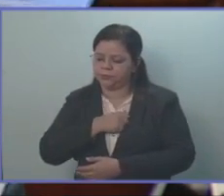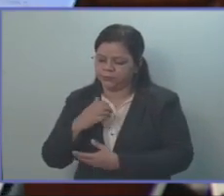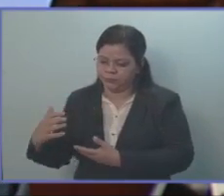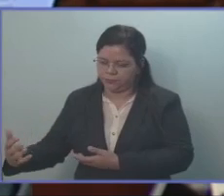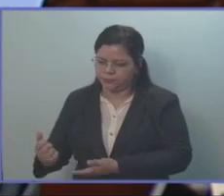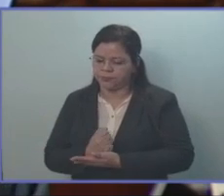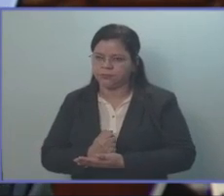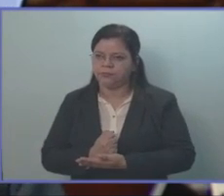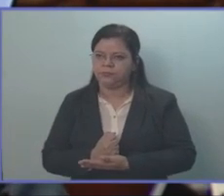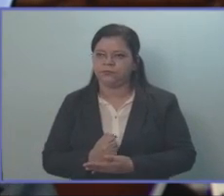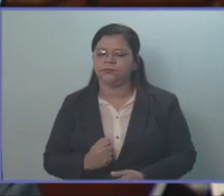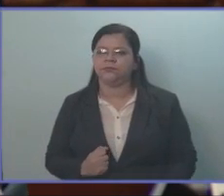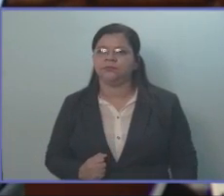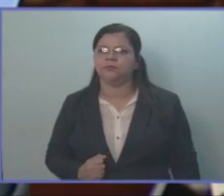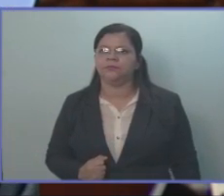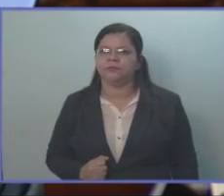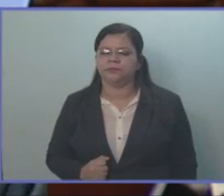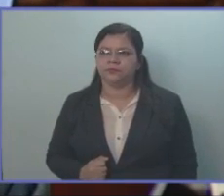Civil.